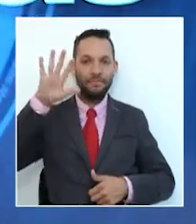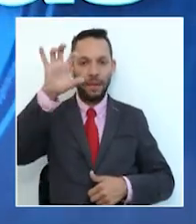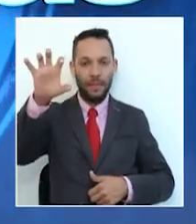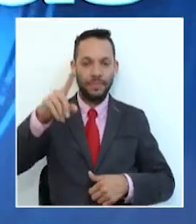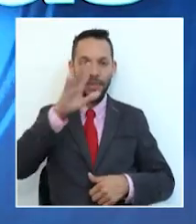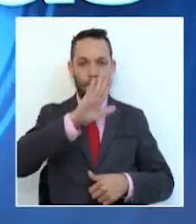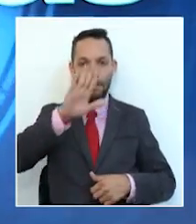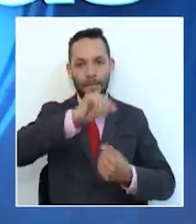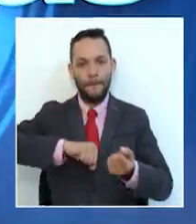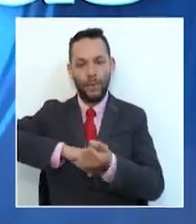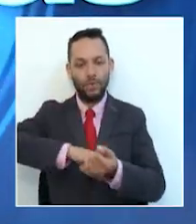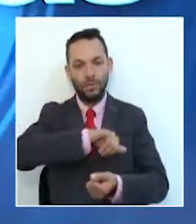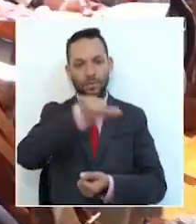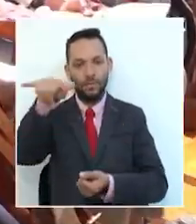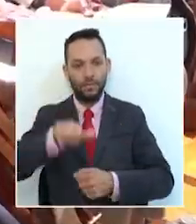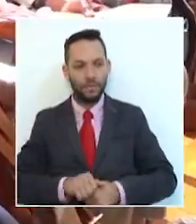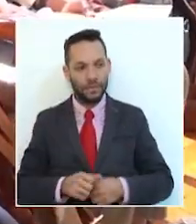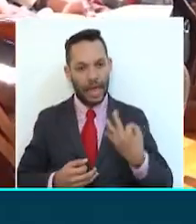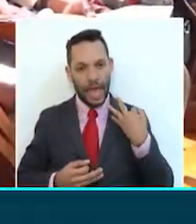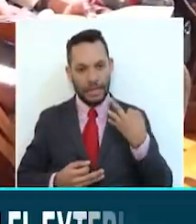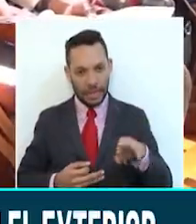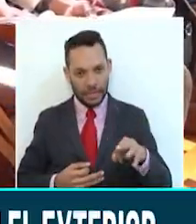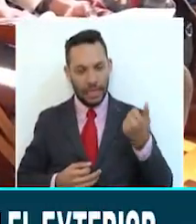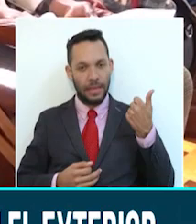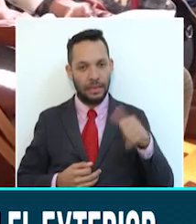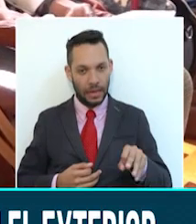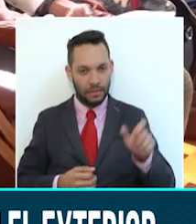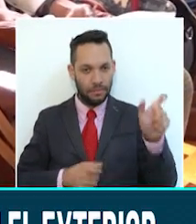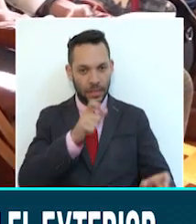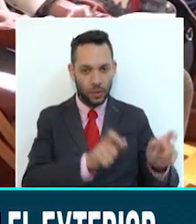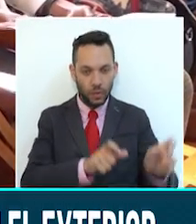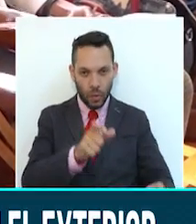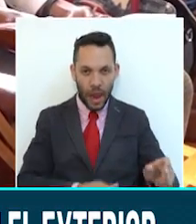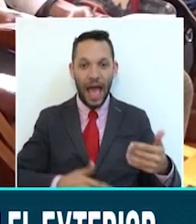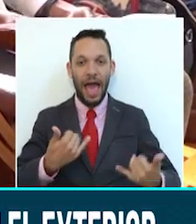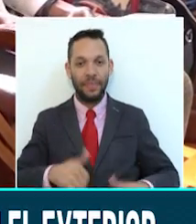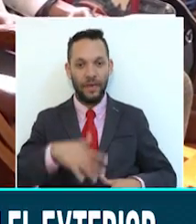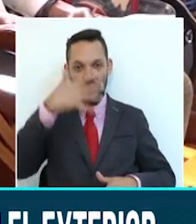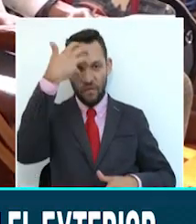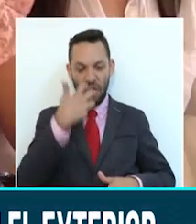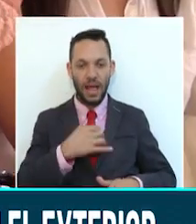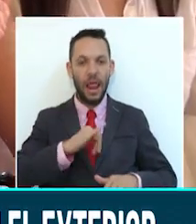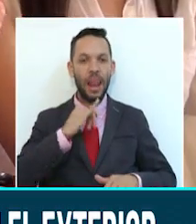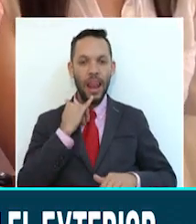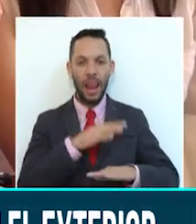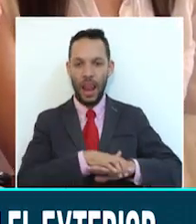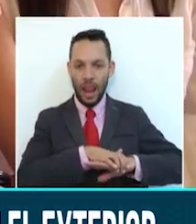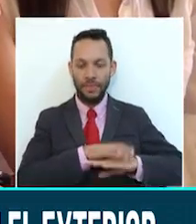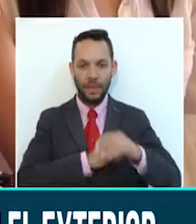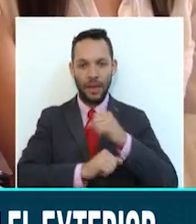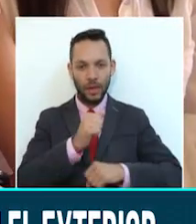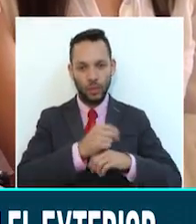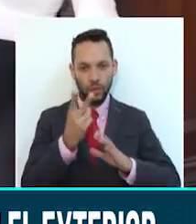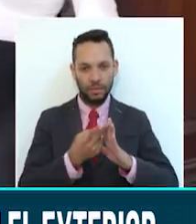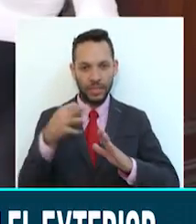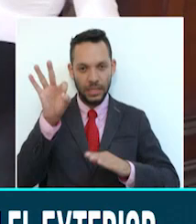gobierno departamental. 13 docentes, quienes fueron seleccionados por los resultados de las pruebas de conocimiento en inglés aplicadas en el año 2018 por